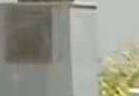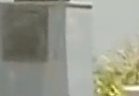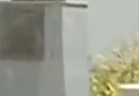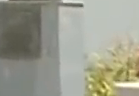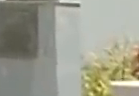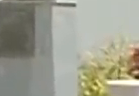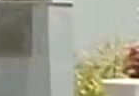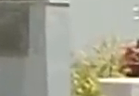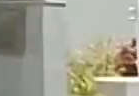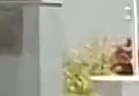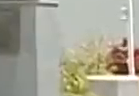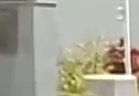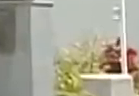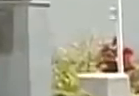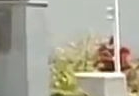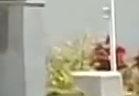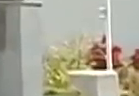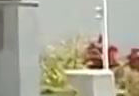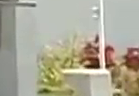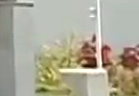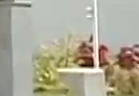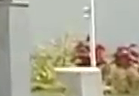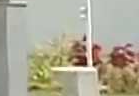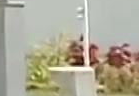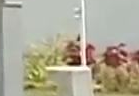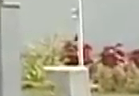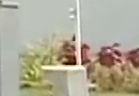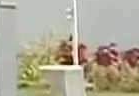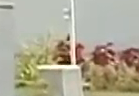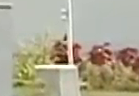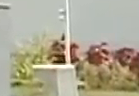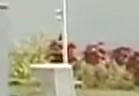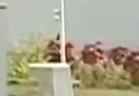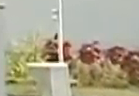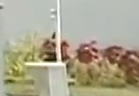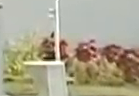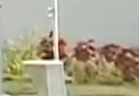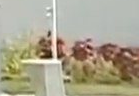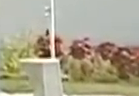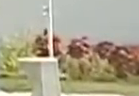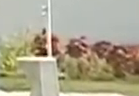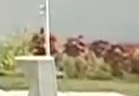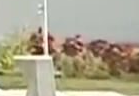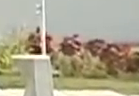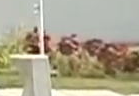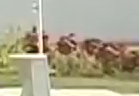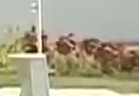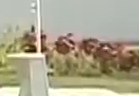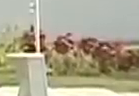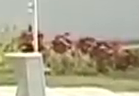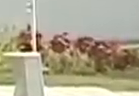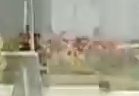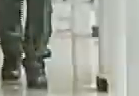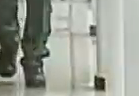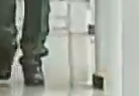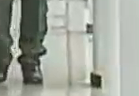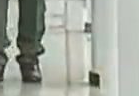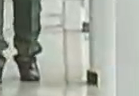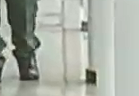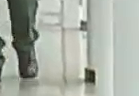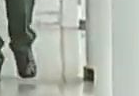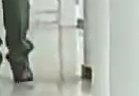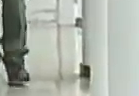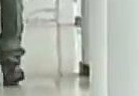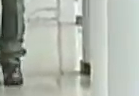Iniciamos esta transmisión a propósito de la agenda de actividades del presidente constitucional de la República Bolivariana de Venezuela,